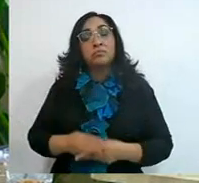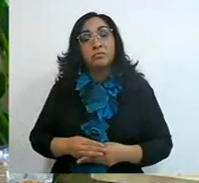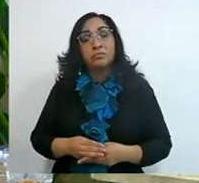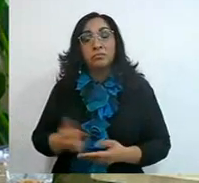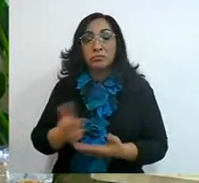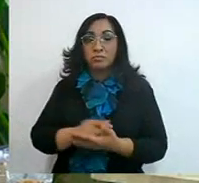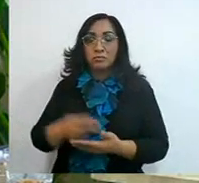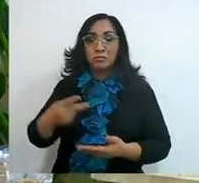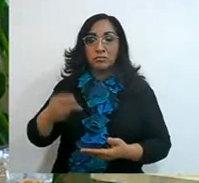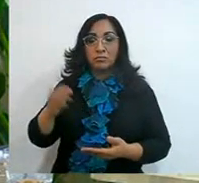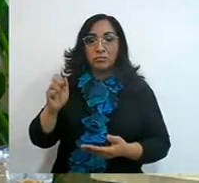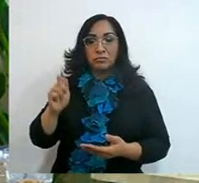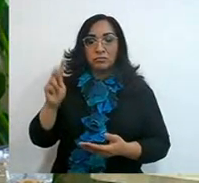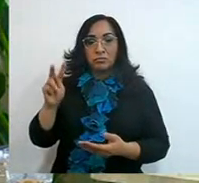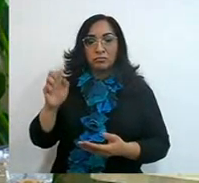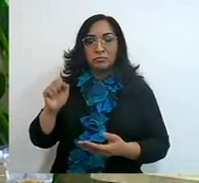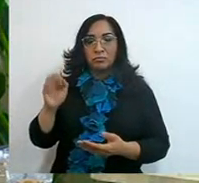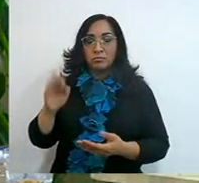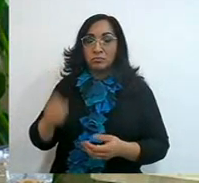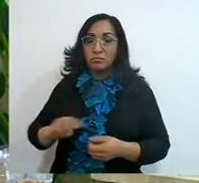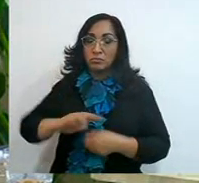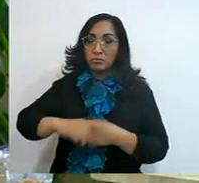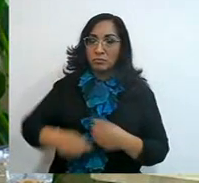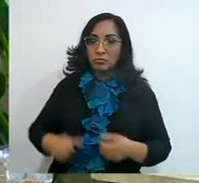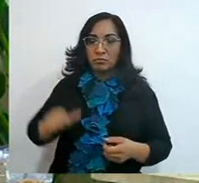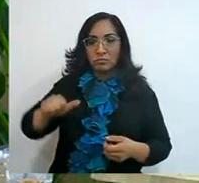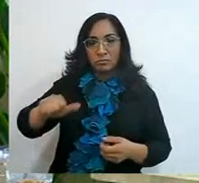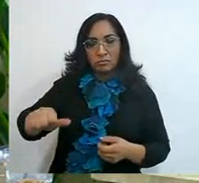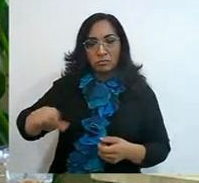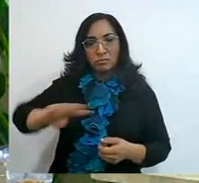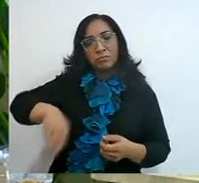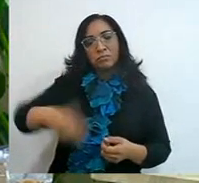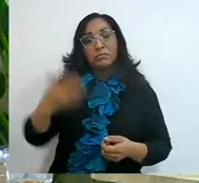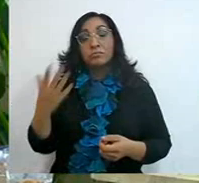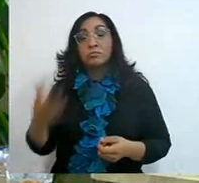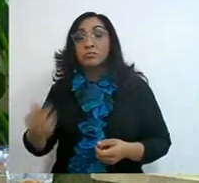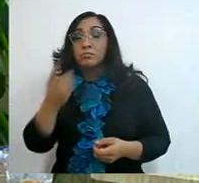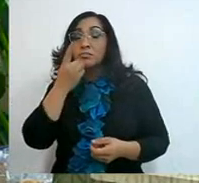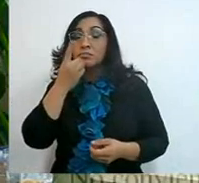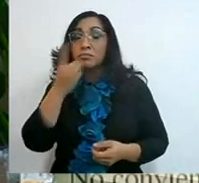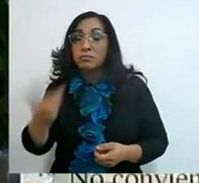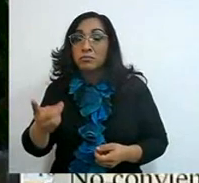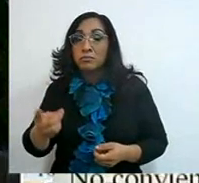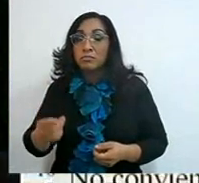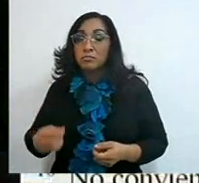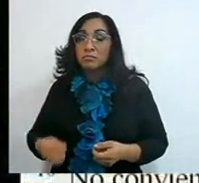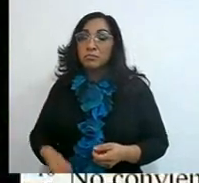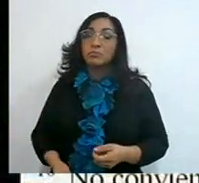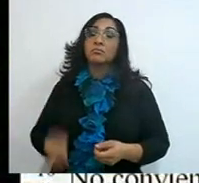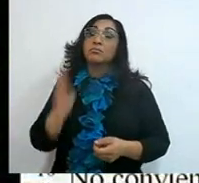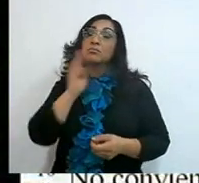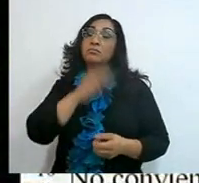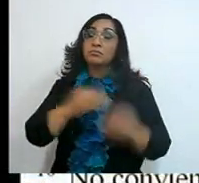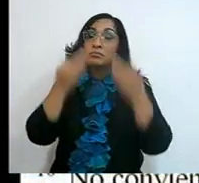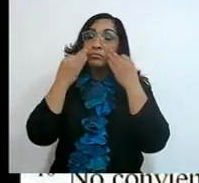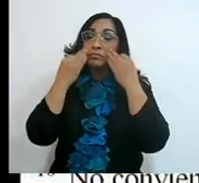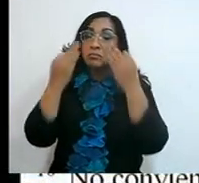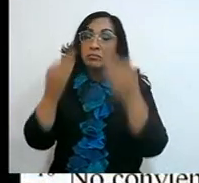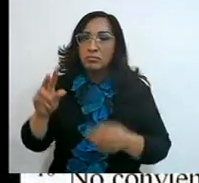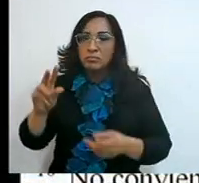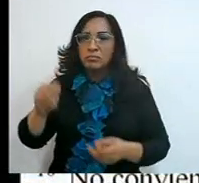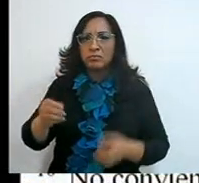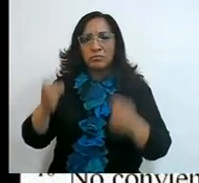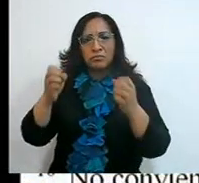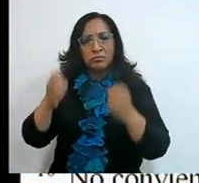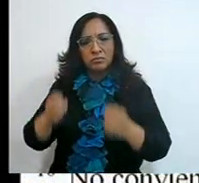el libro de Proverbios, capítulo 19, verso 5, dice: el testigo falso no